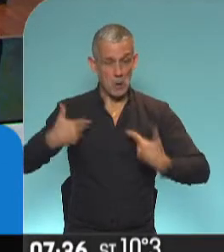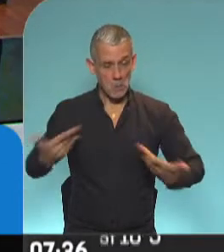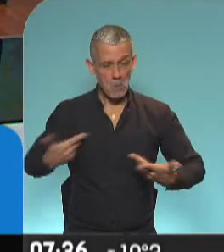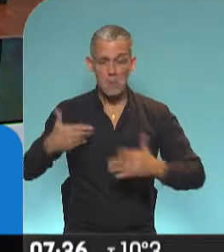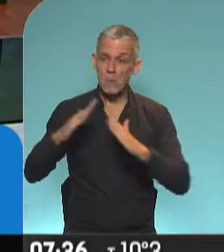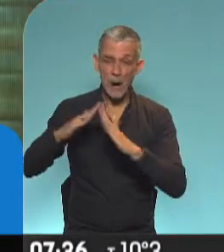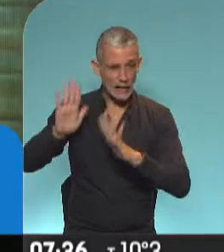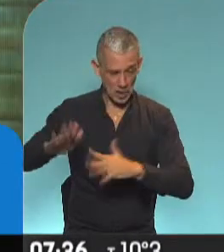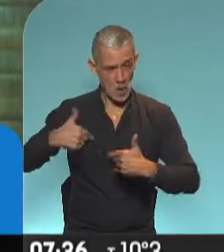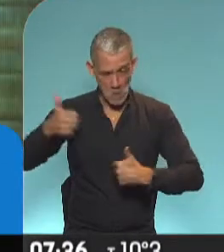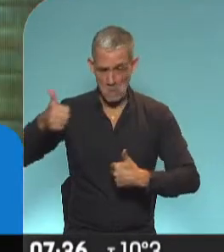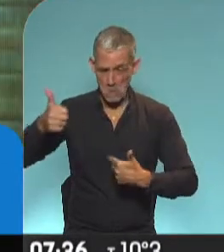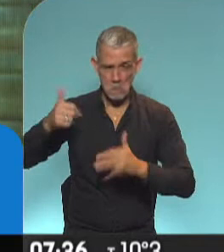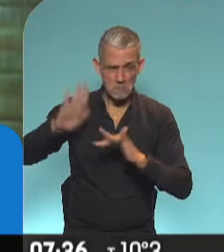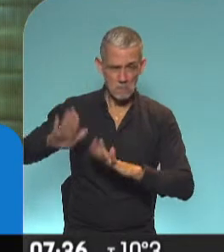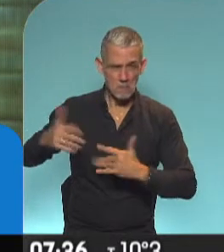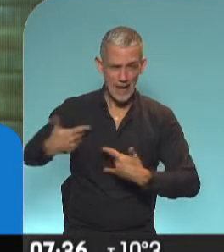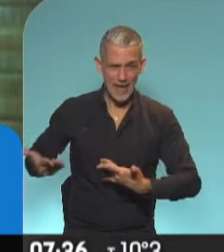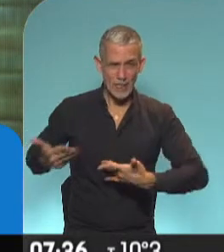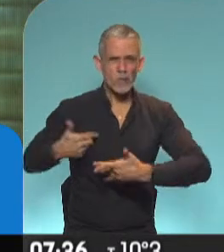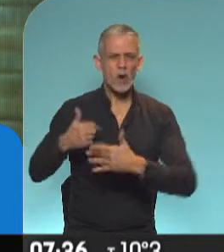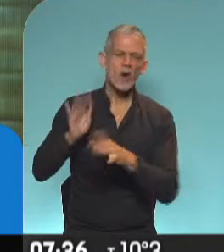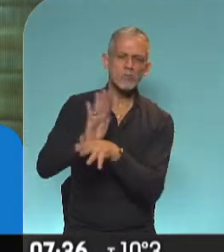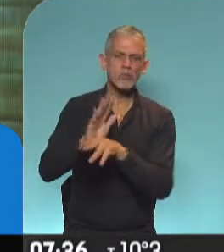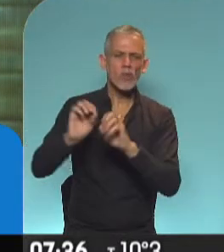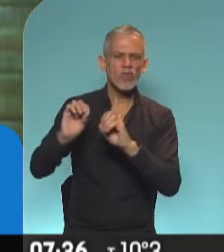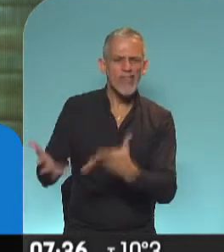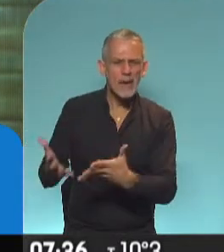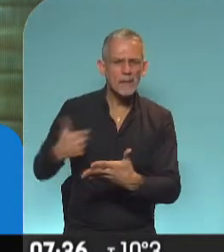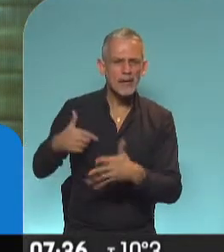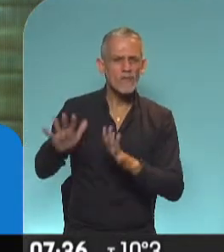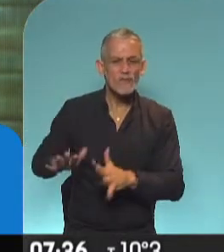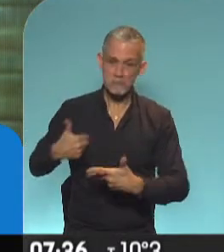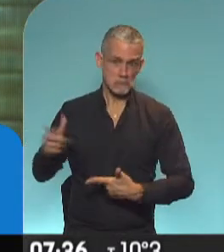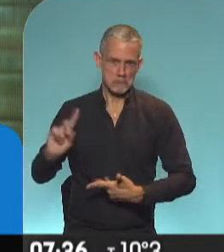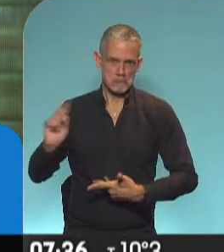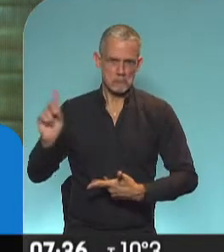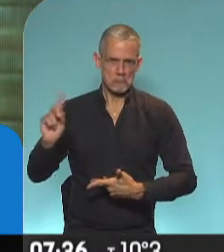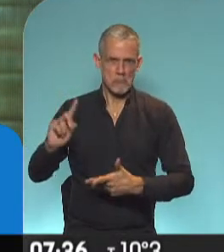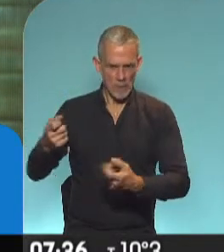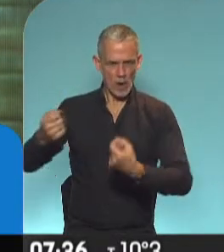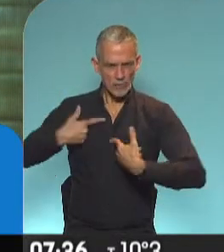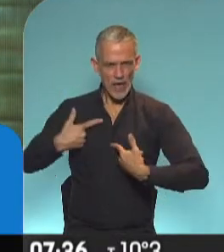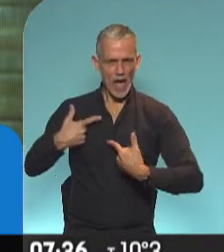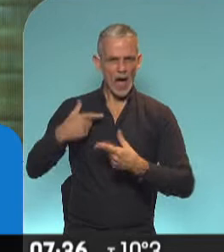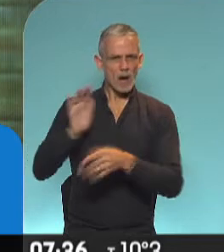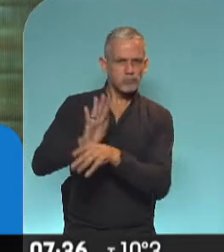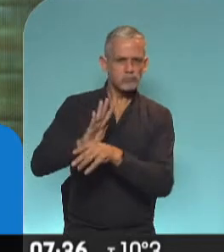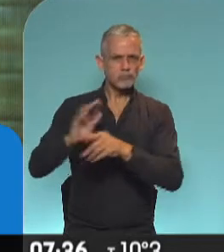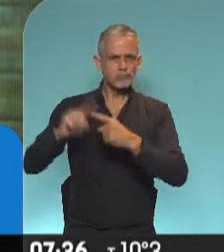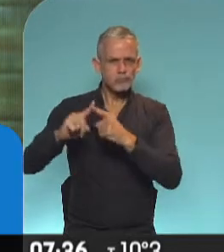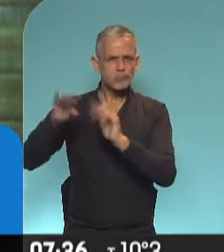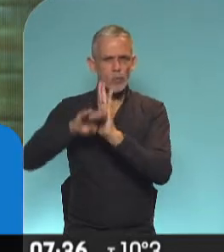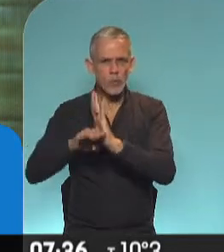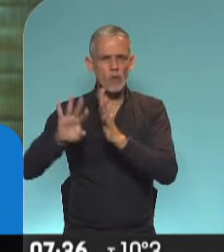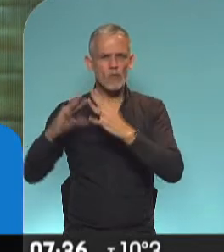tiene que cuidarse, se queda, pero eso no lo hace más débil frente a la adversidad. Todo lo contrario, porque le permite establecer ciertas pautas